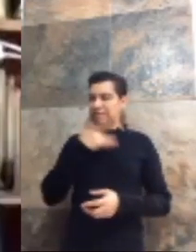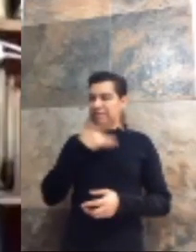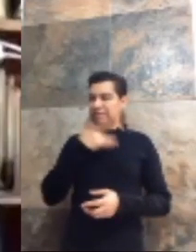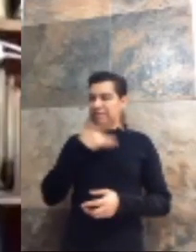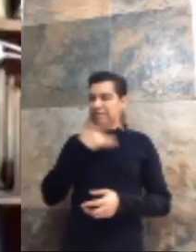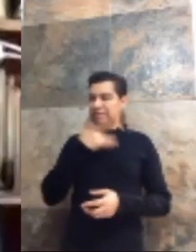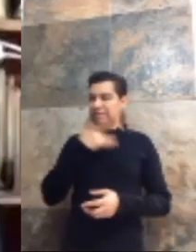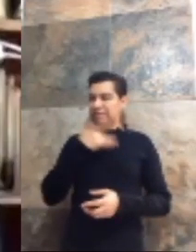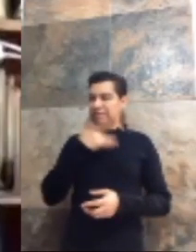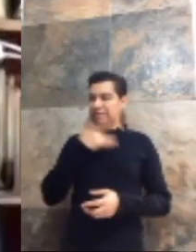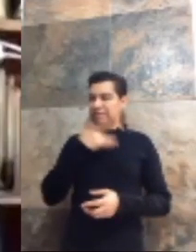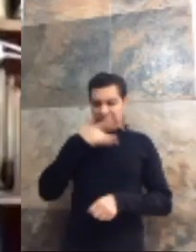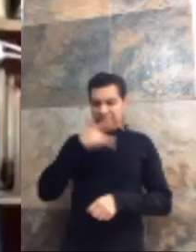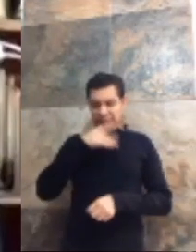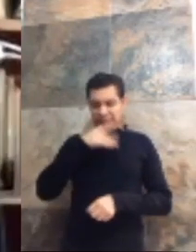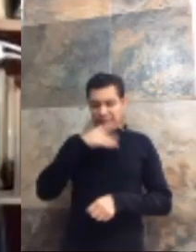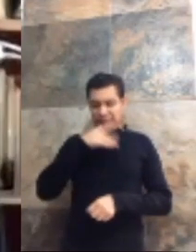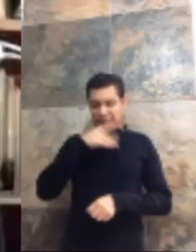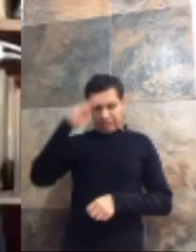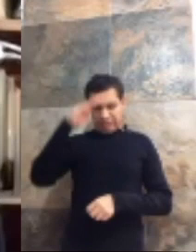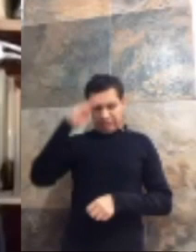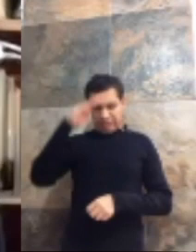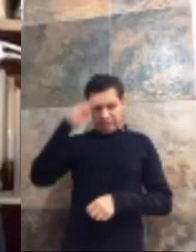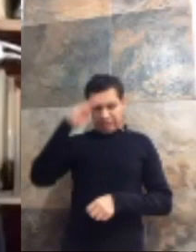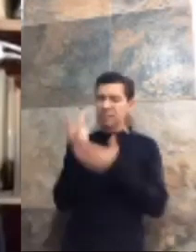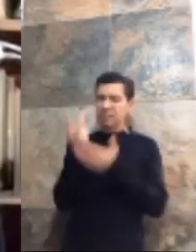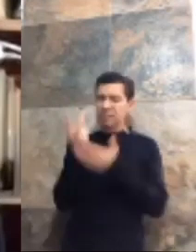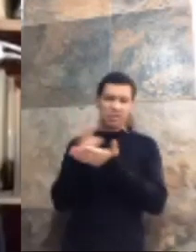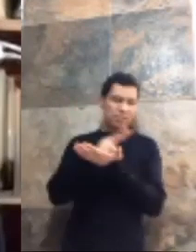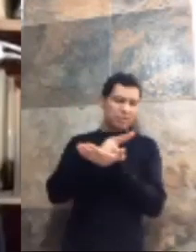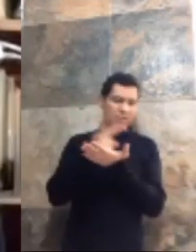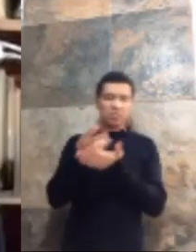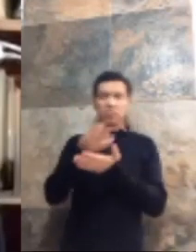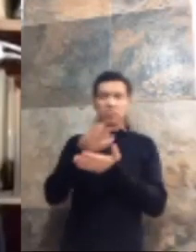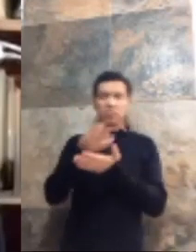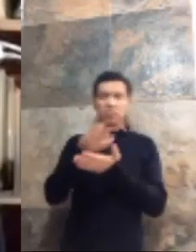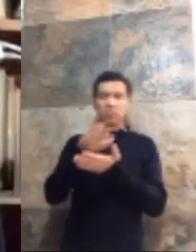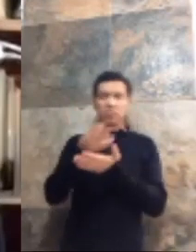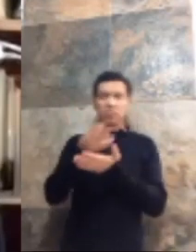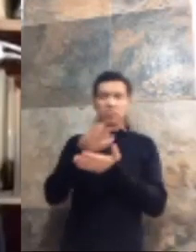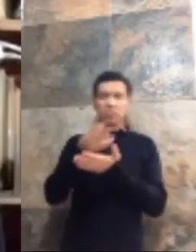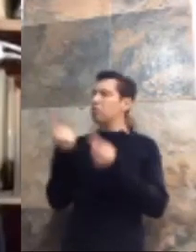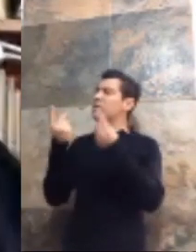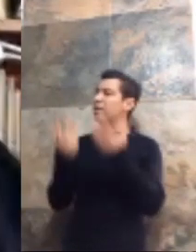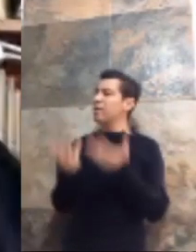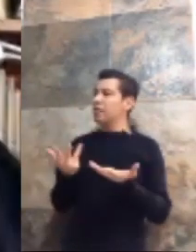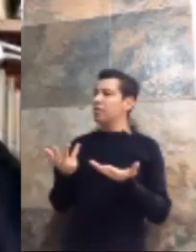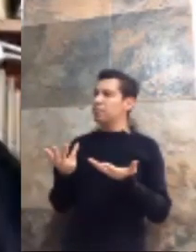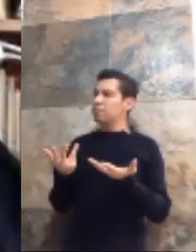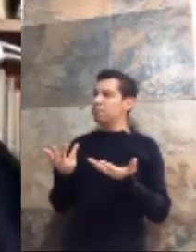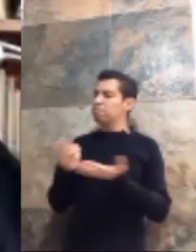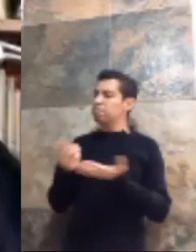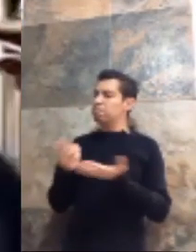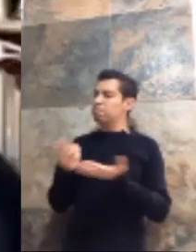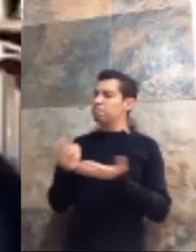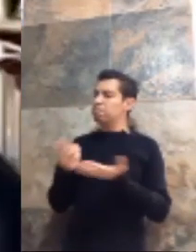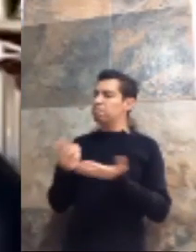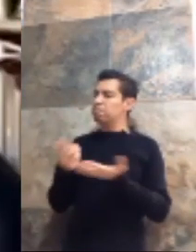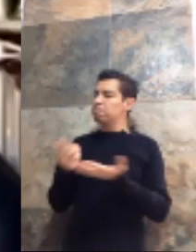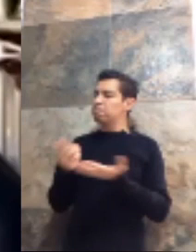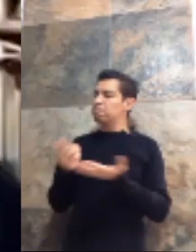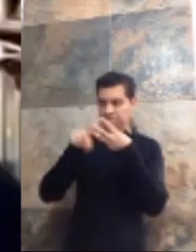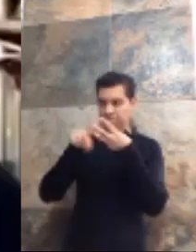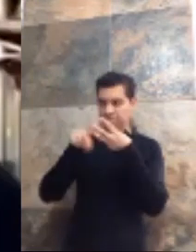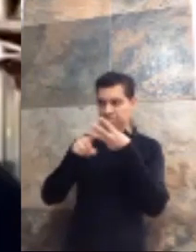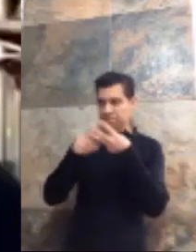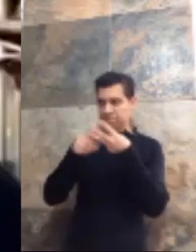en el sueño, insomnio generalmente? Entonces, te dejo esas preguntas por ahorita, Juan